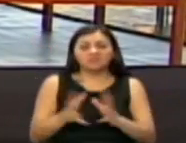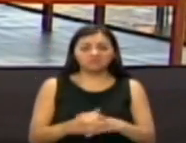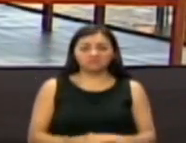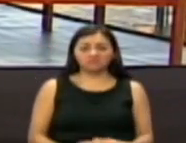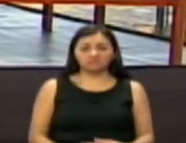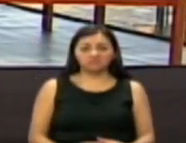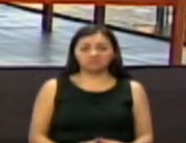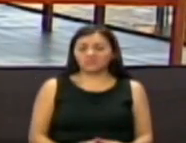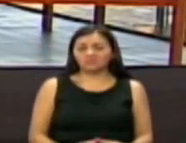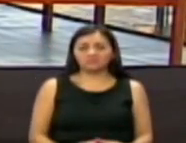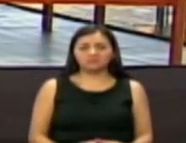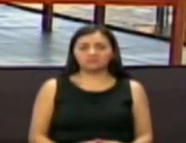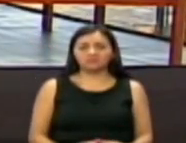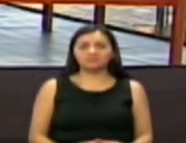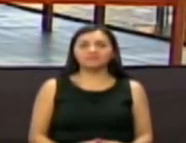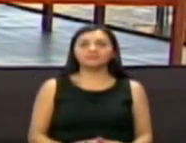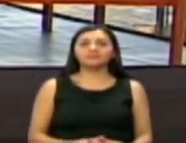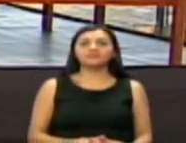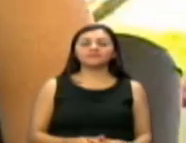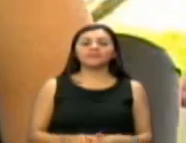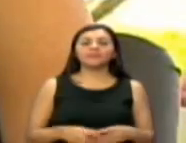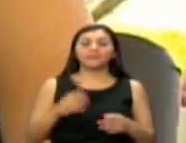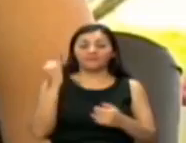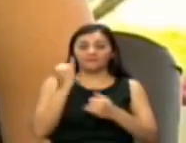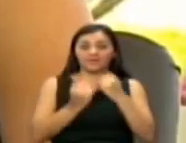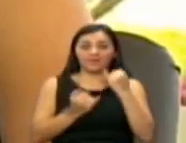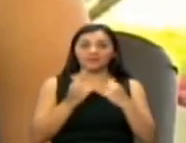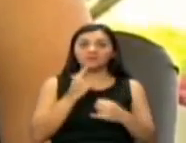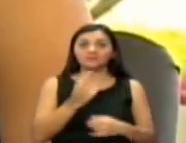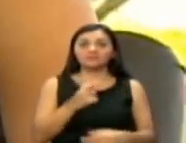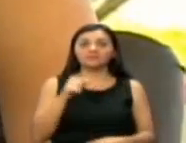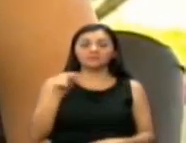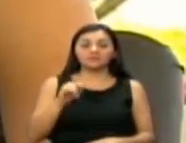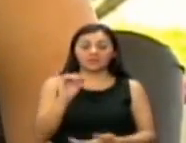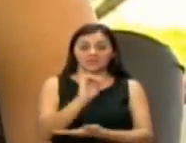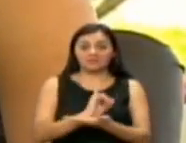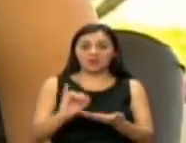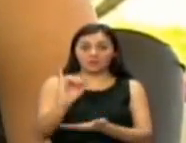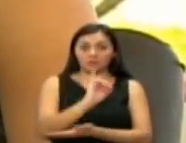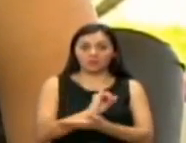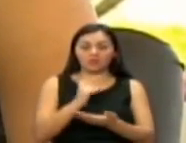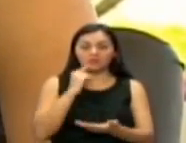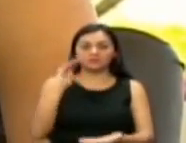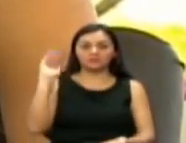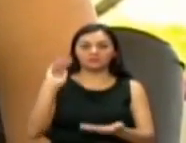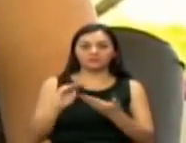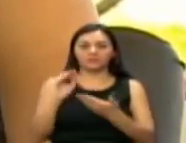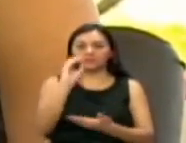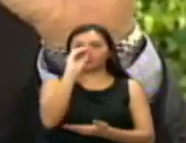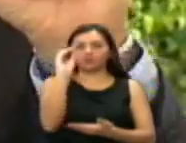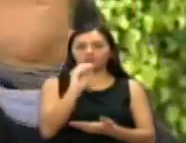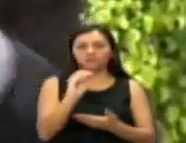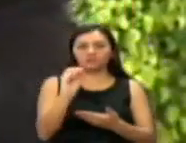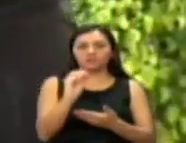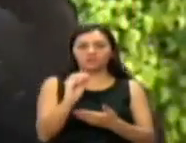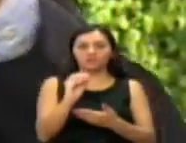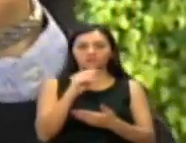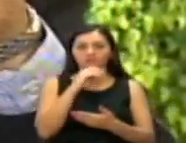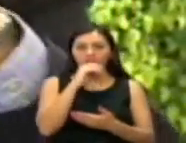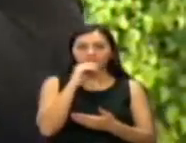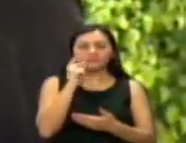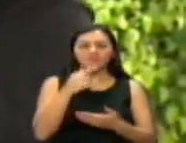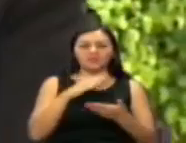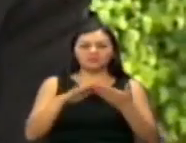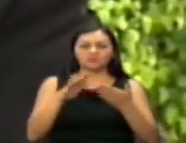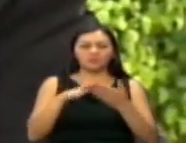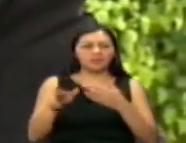Carla, finalizando. Sí, presidente. En Imbabura ha habido un porcentaje muy importante en lo que es reducción de la pobreza. Creo que era un carretero que cambió de rumbo,